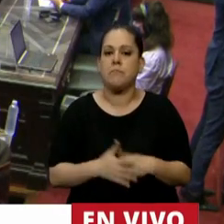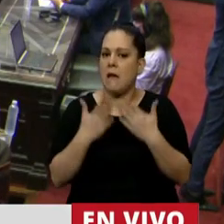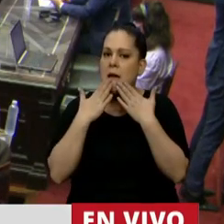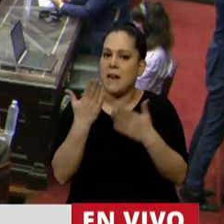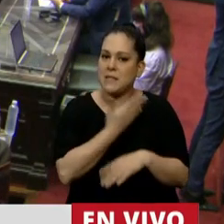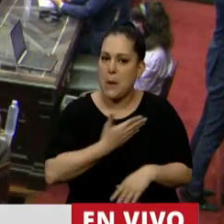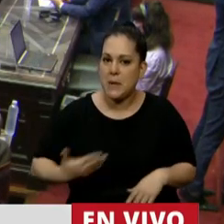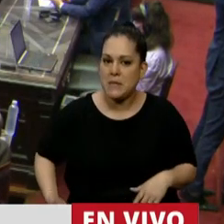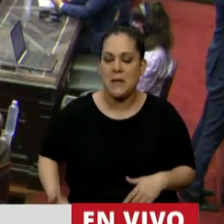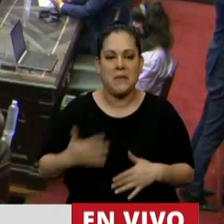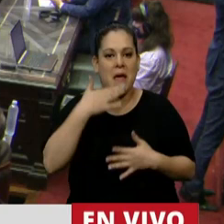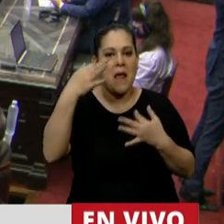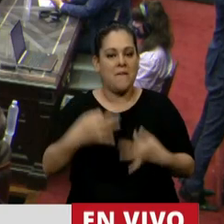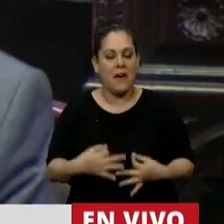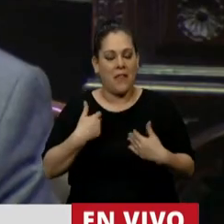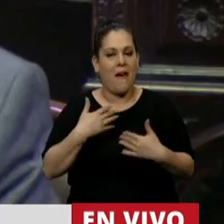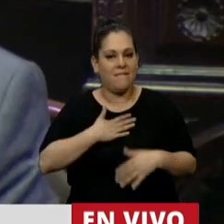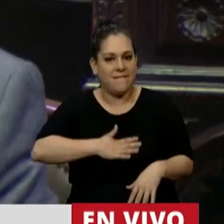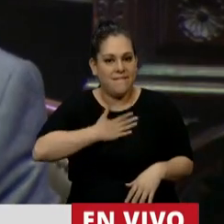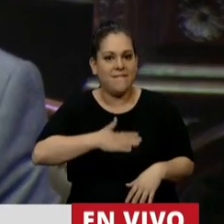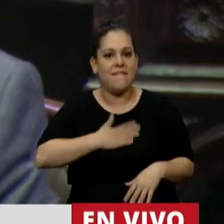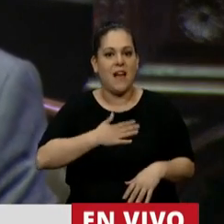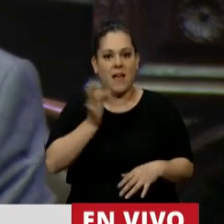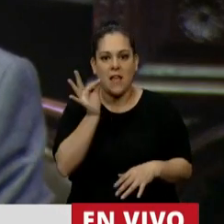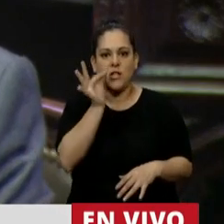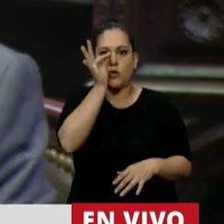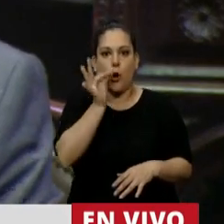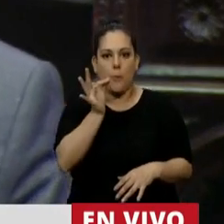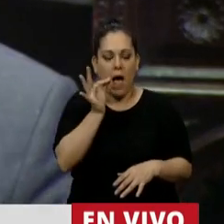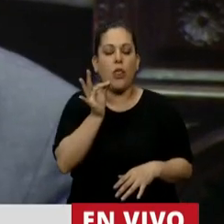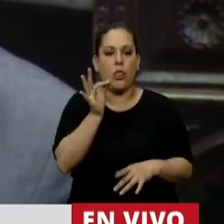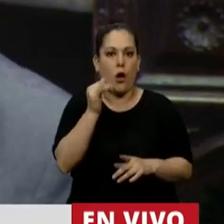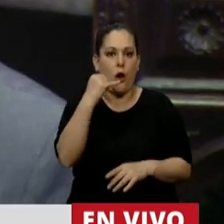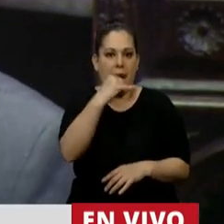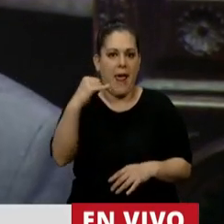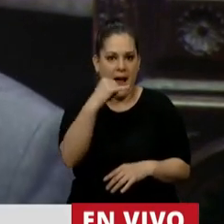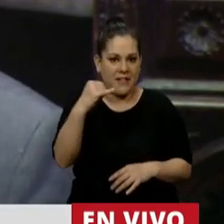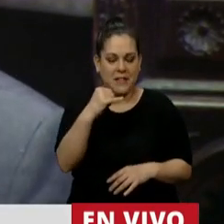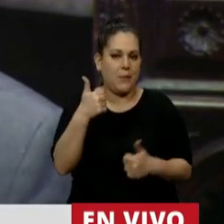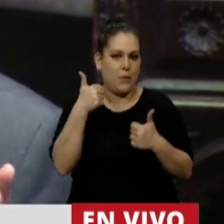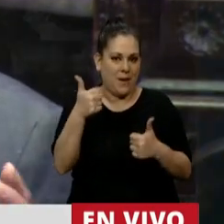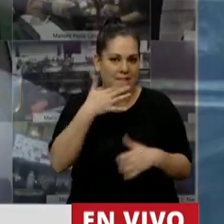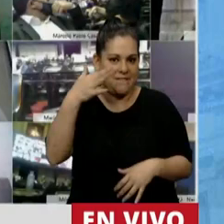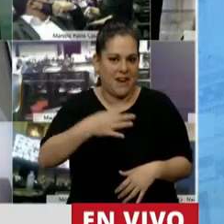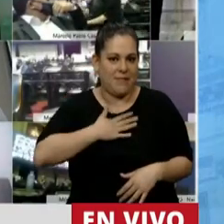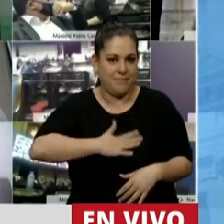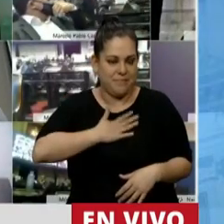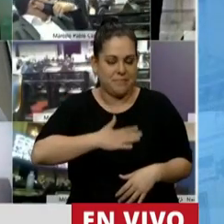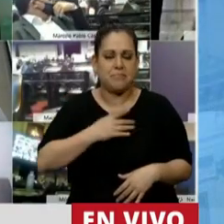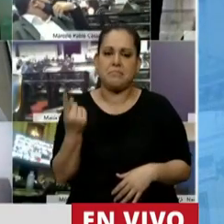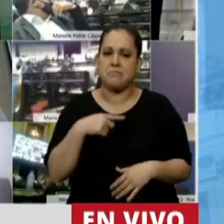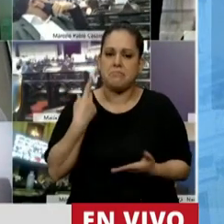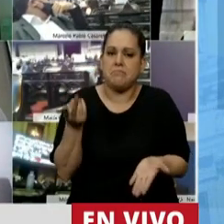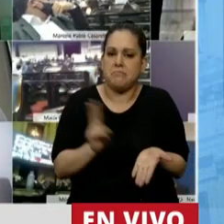también celebro que su test haya dado negativo y hoy nos acompaña acá. Hemos dicho repetidas veces que el